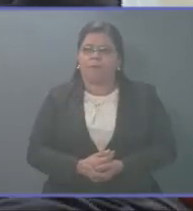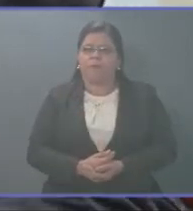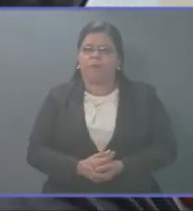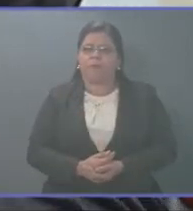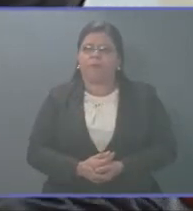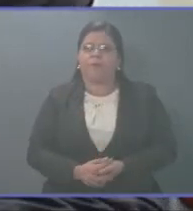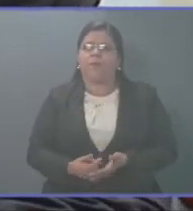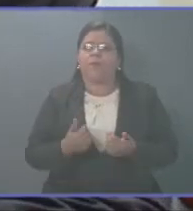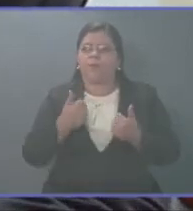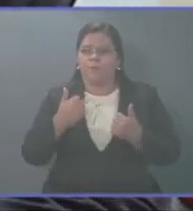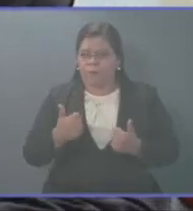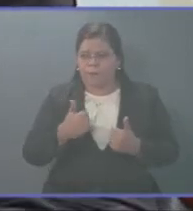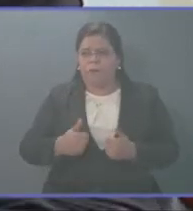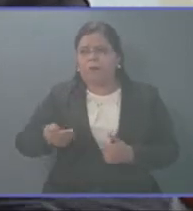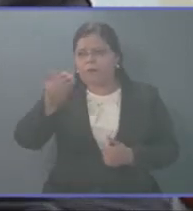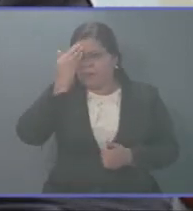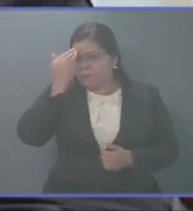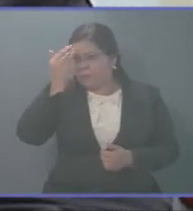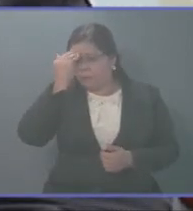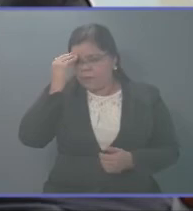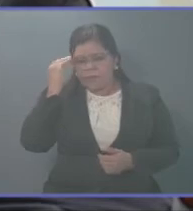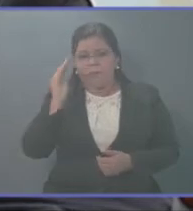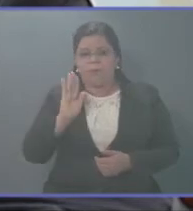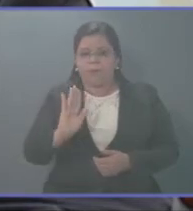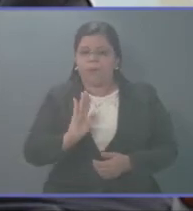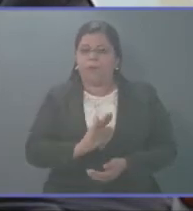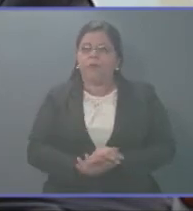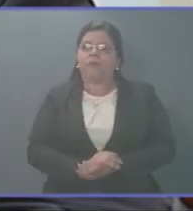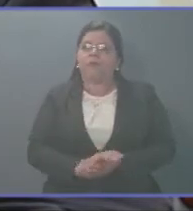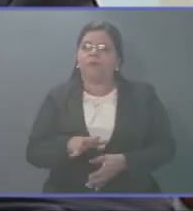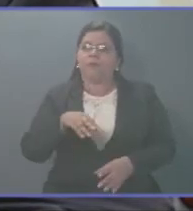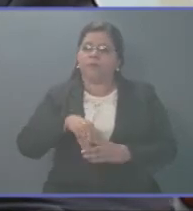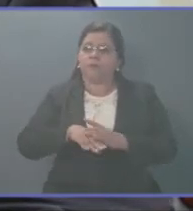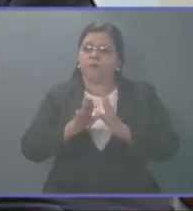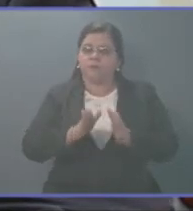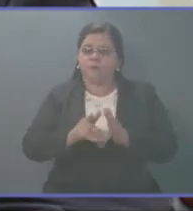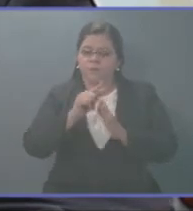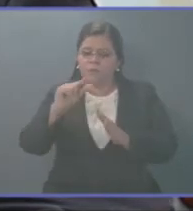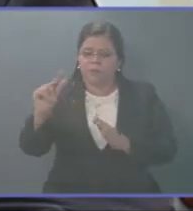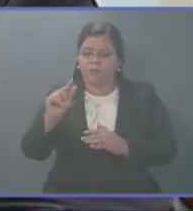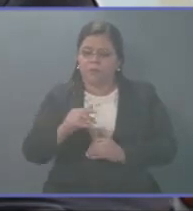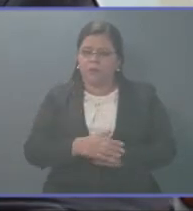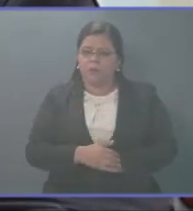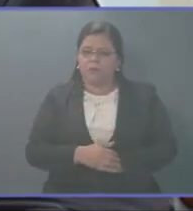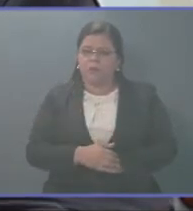el buen manejo del conocimiento que usted tiene de la institución.